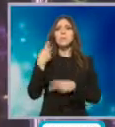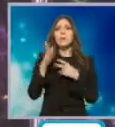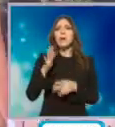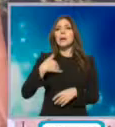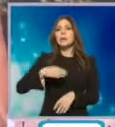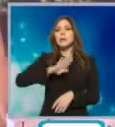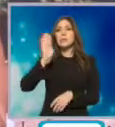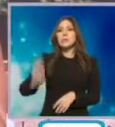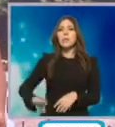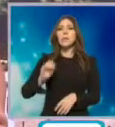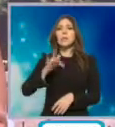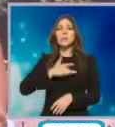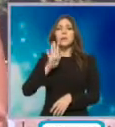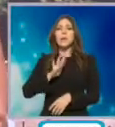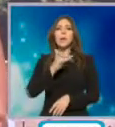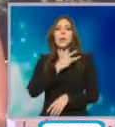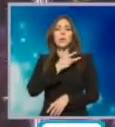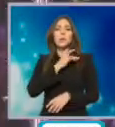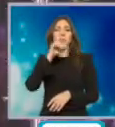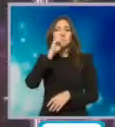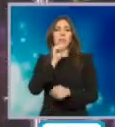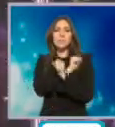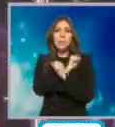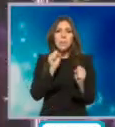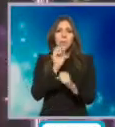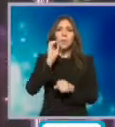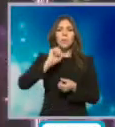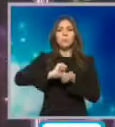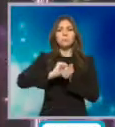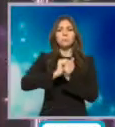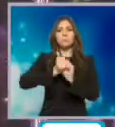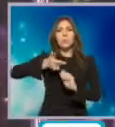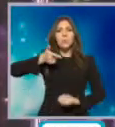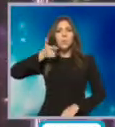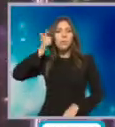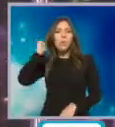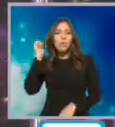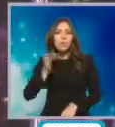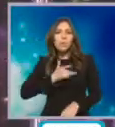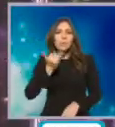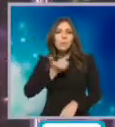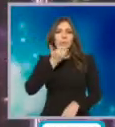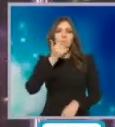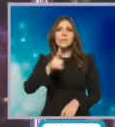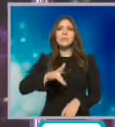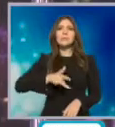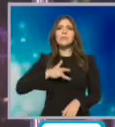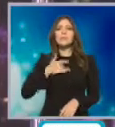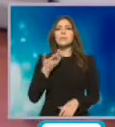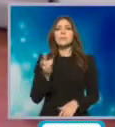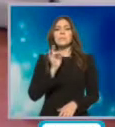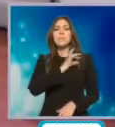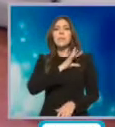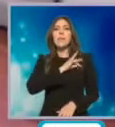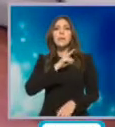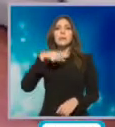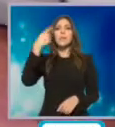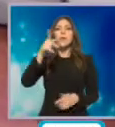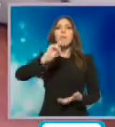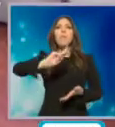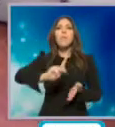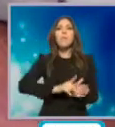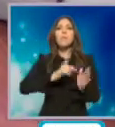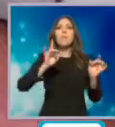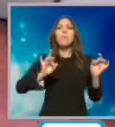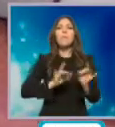volviendo loco, ¿no? Y es un miedo terrible a que además me vuelva a pasar, ¿no? O sea, es tan intenso que